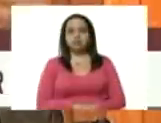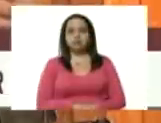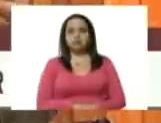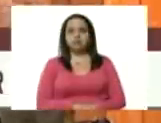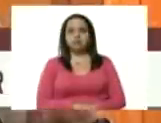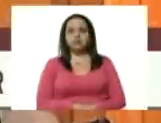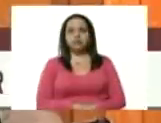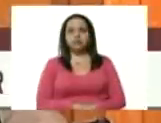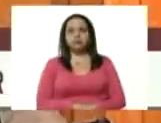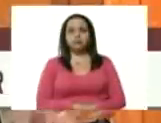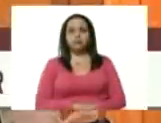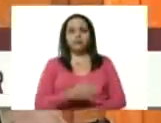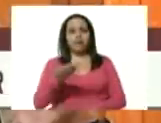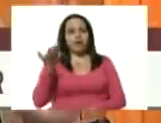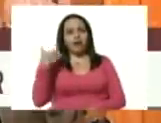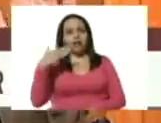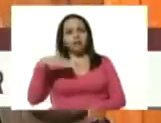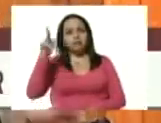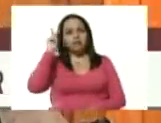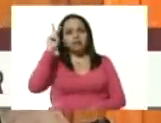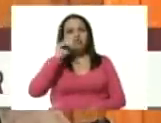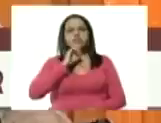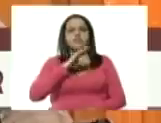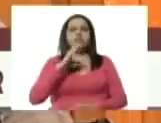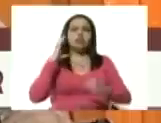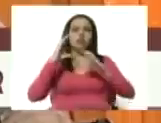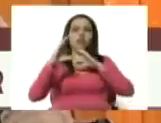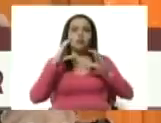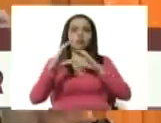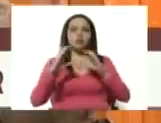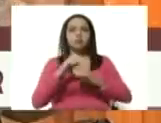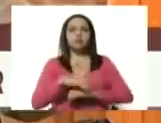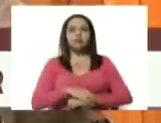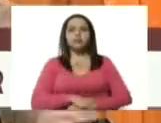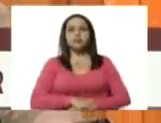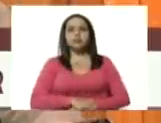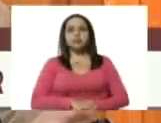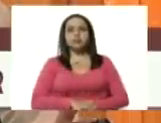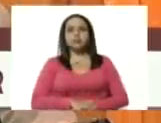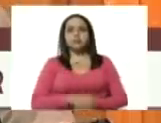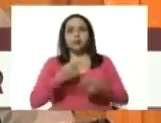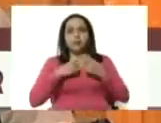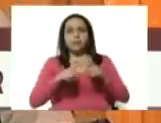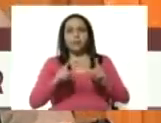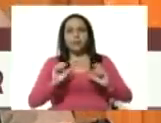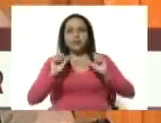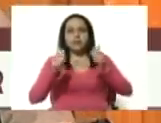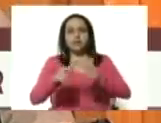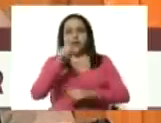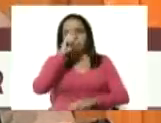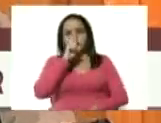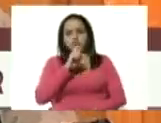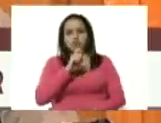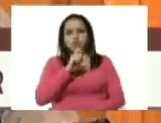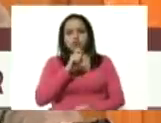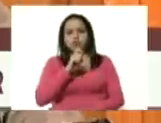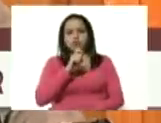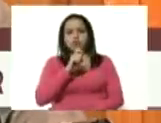Ella como profesora de historia de la comunicación era muy estricta en eso. Pero a principios de los años 70 se estaba